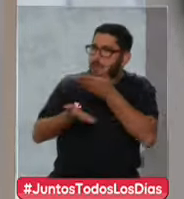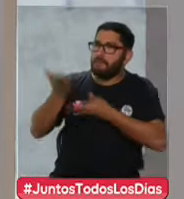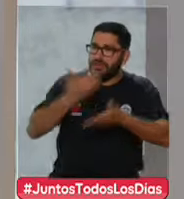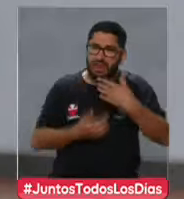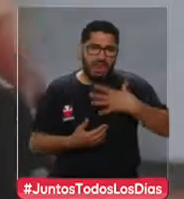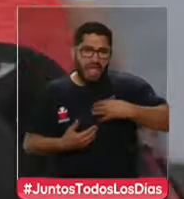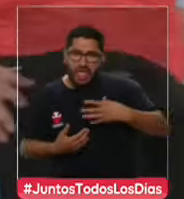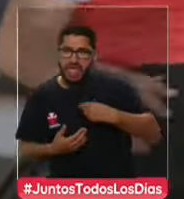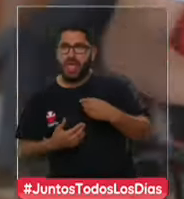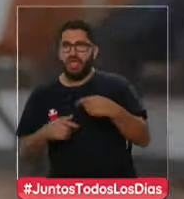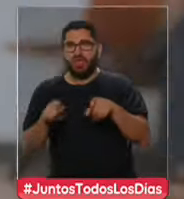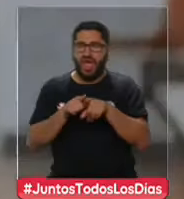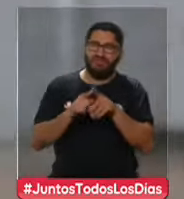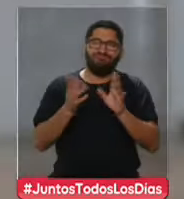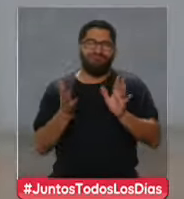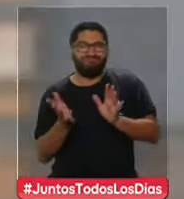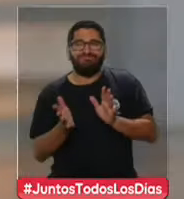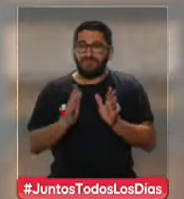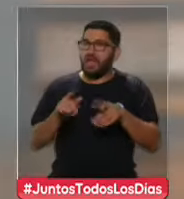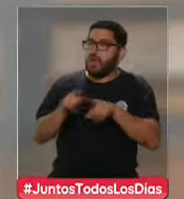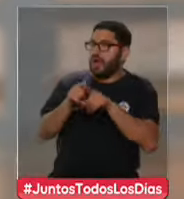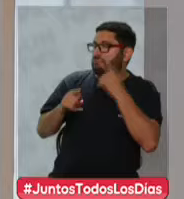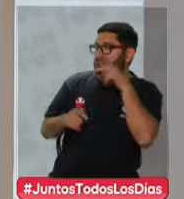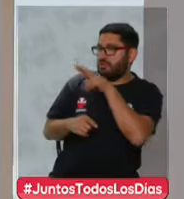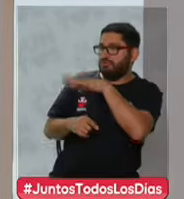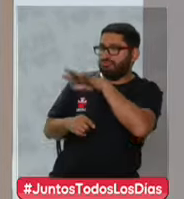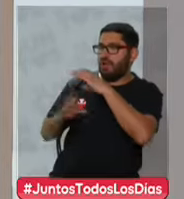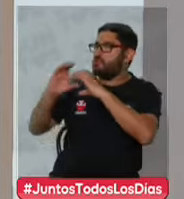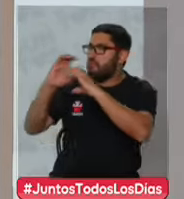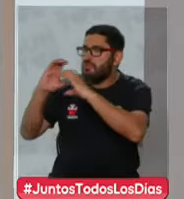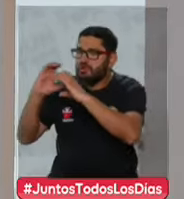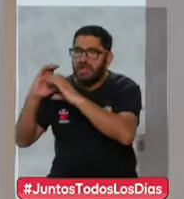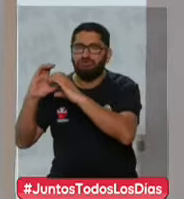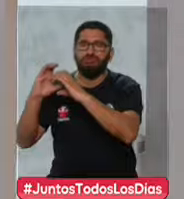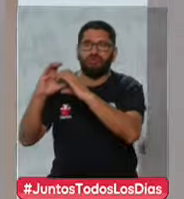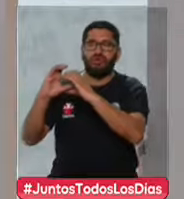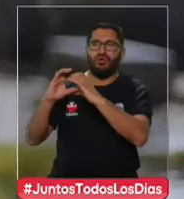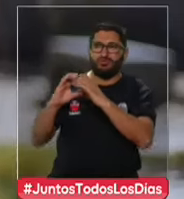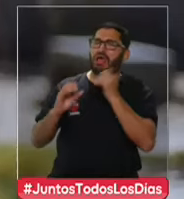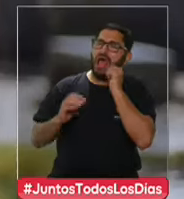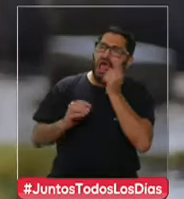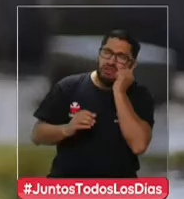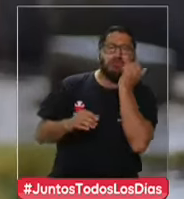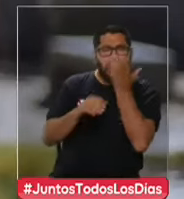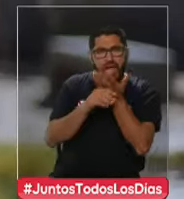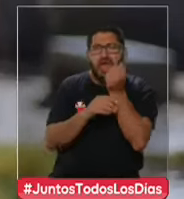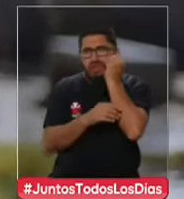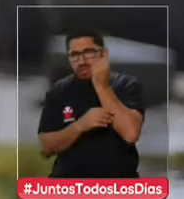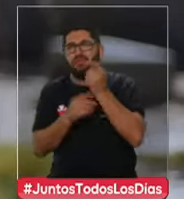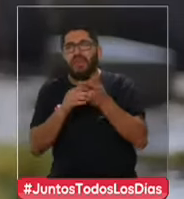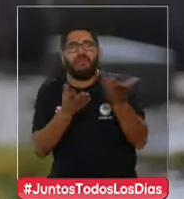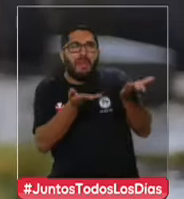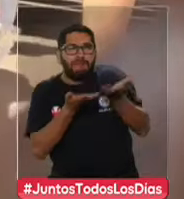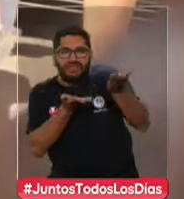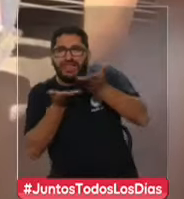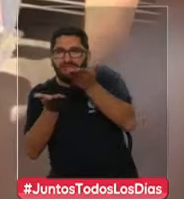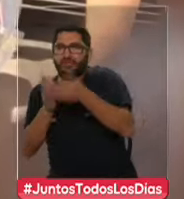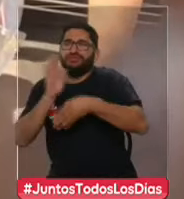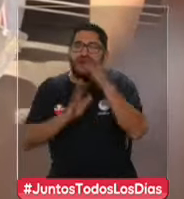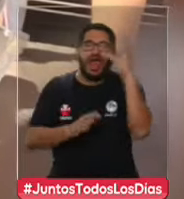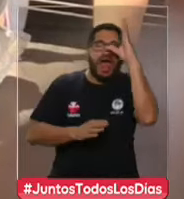cambió mucho la comunicación de nosotros, empezó a aumentar todo el cariño. Después empezaron a hacer las invitaciones a salir a la